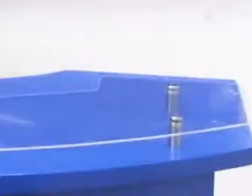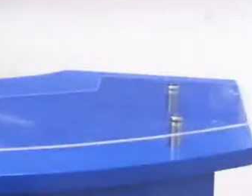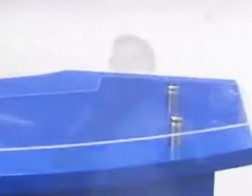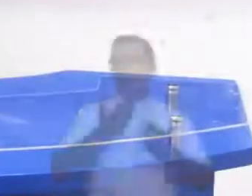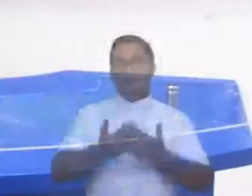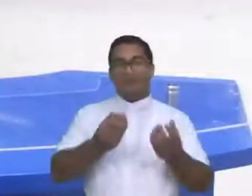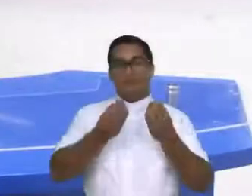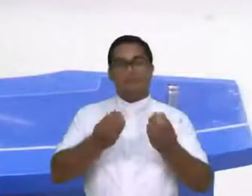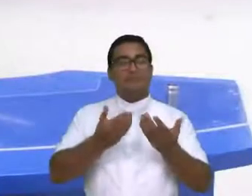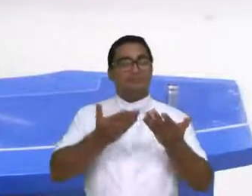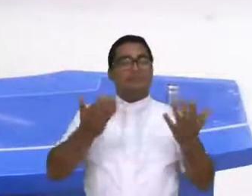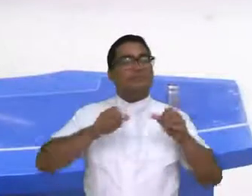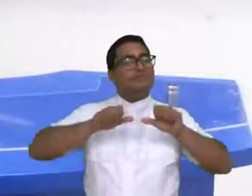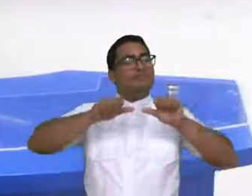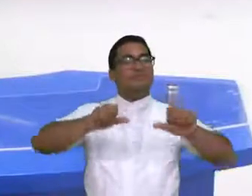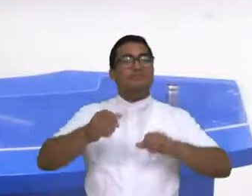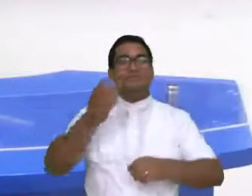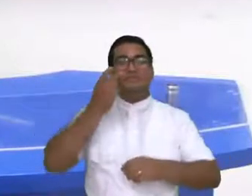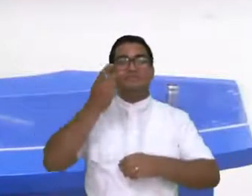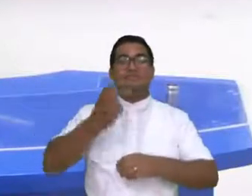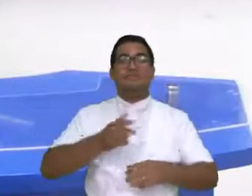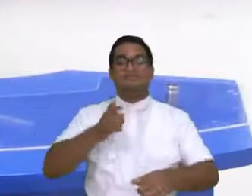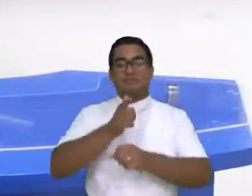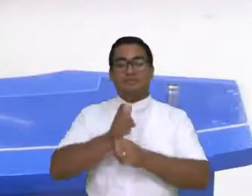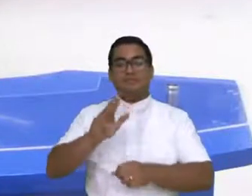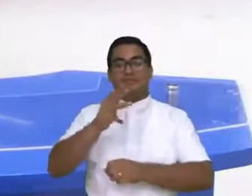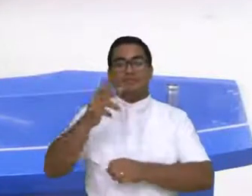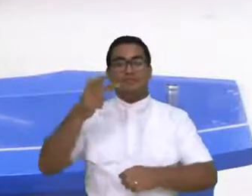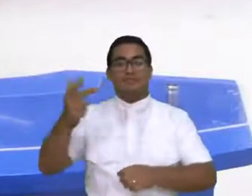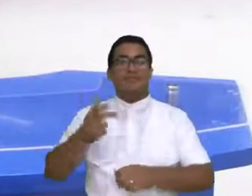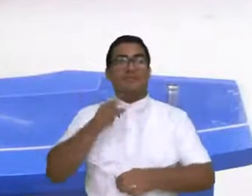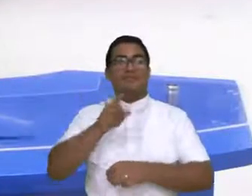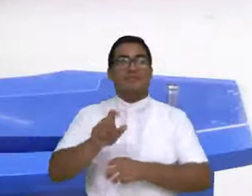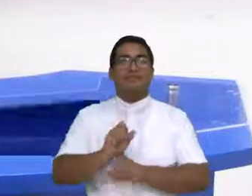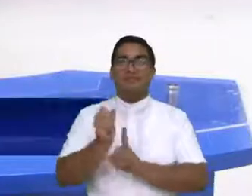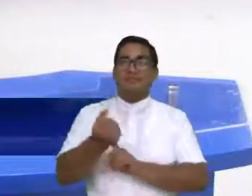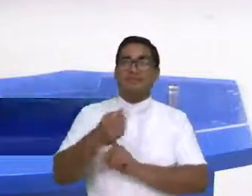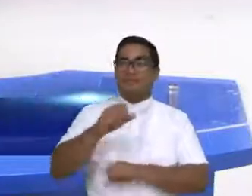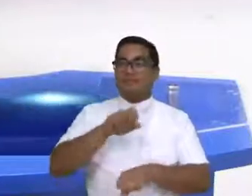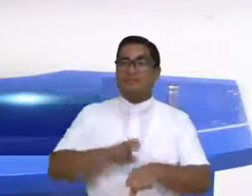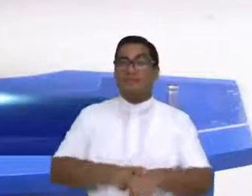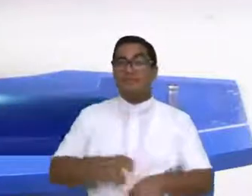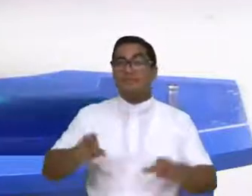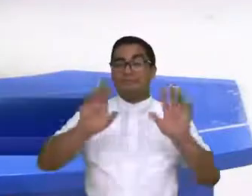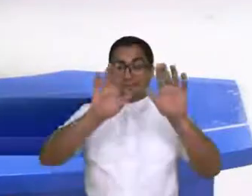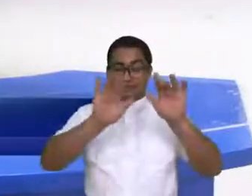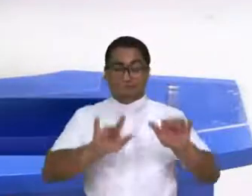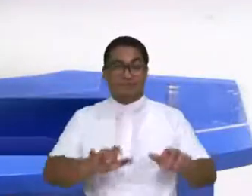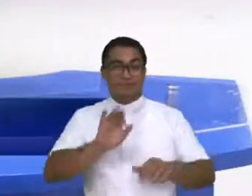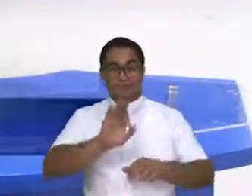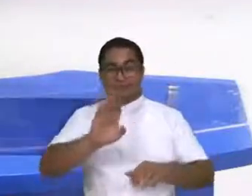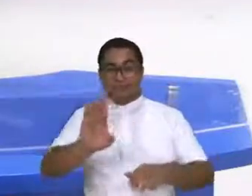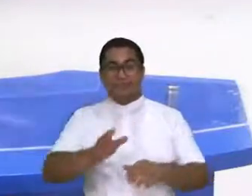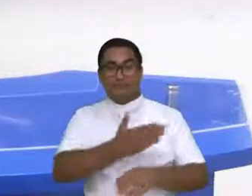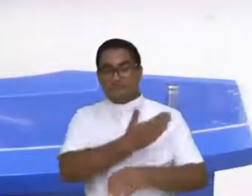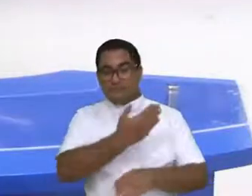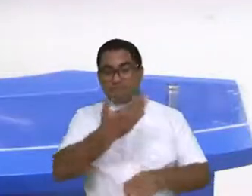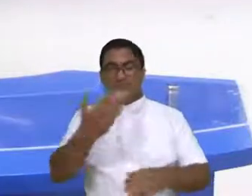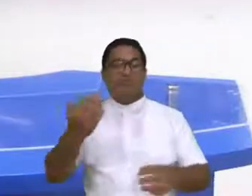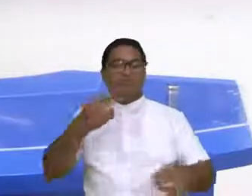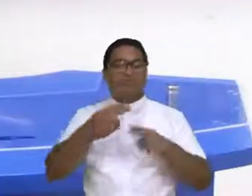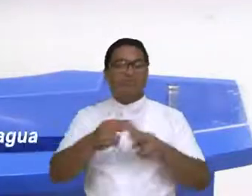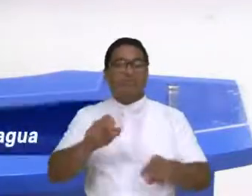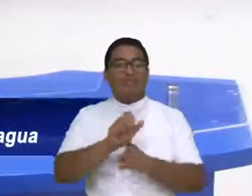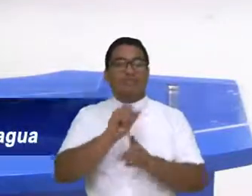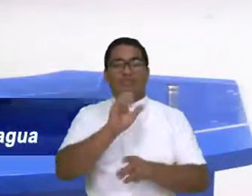gracias por continuar en nuestra sintonía a través de Canal 98, tu canal parlamentario, y nuestras redes sociales de Facebook y Twitter, donde